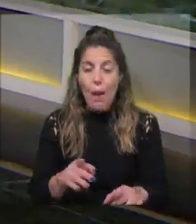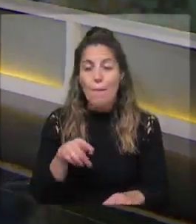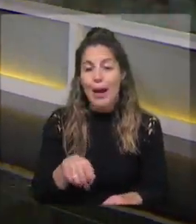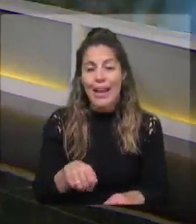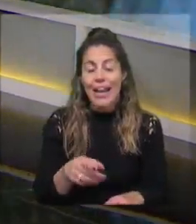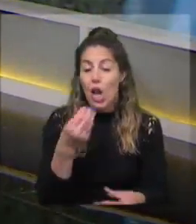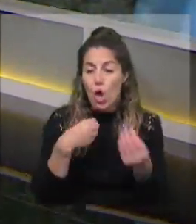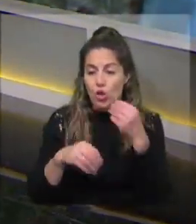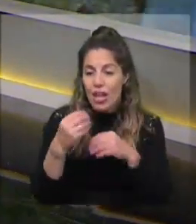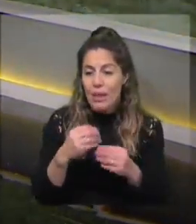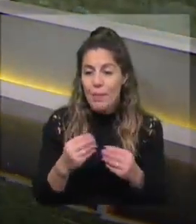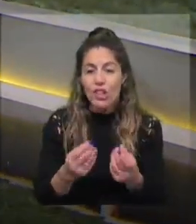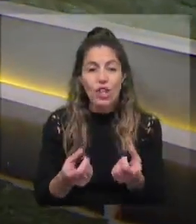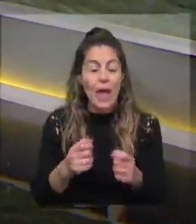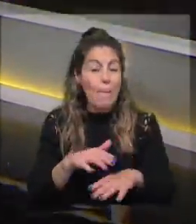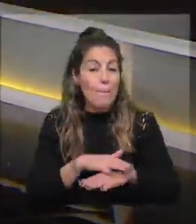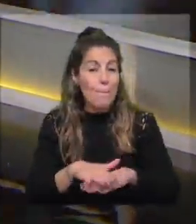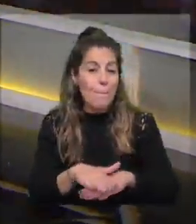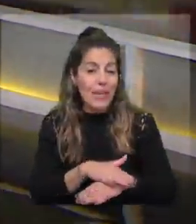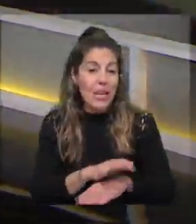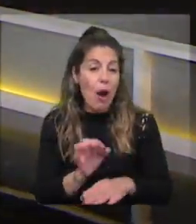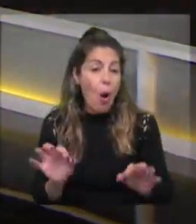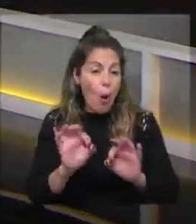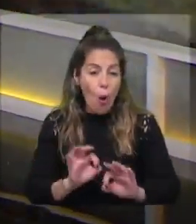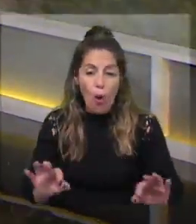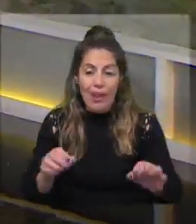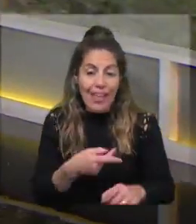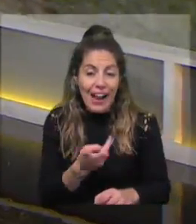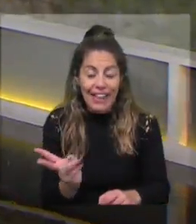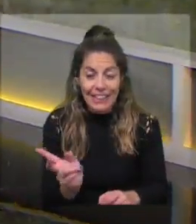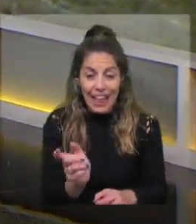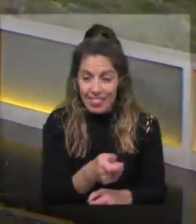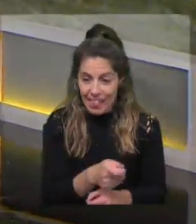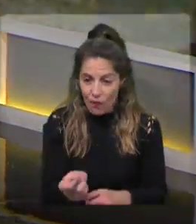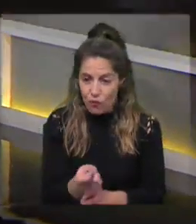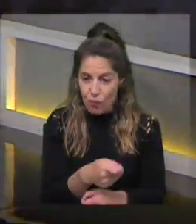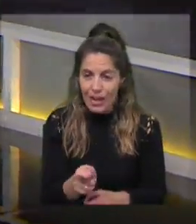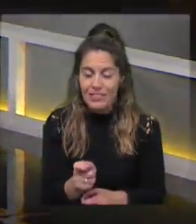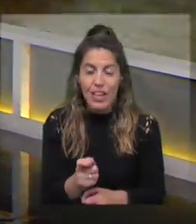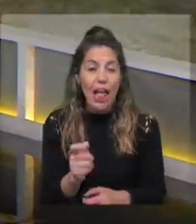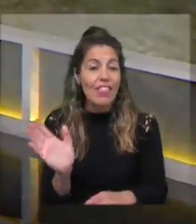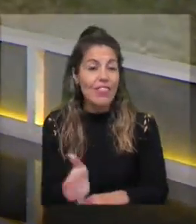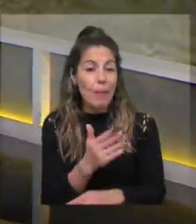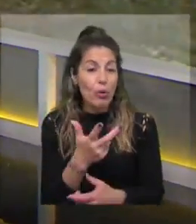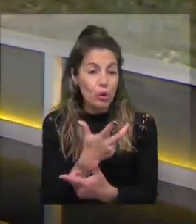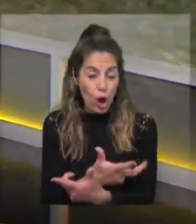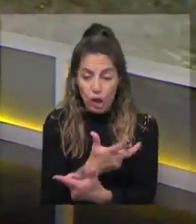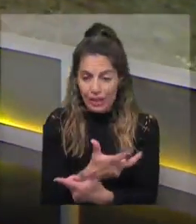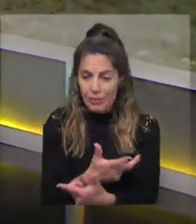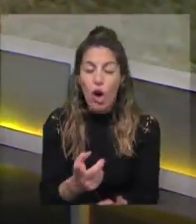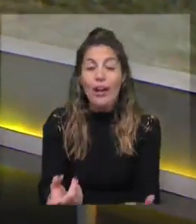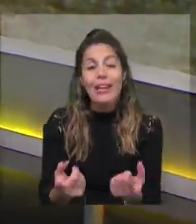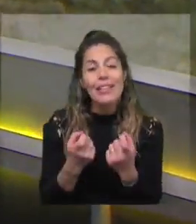los alimentos requieran de la mínima o ninguna cantidad de aplicaciones de productos agroquímicos, hace